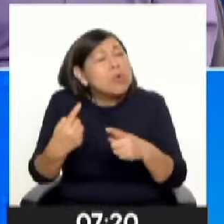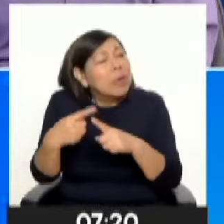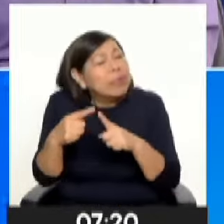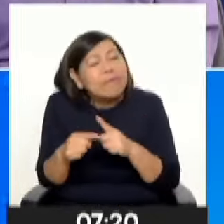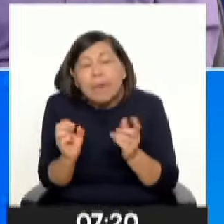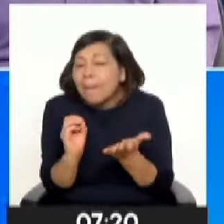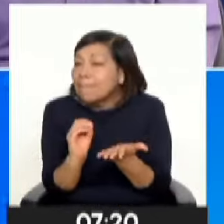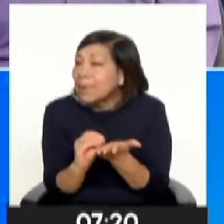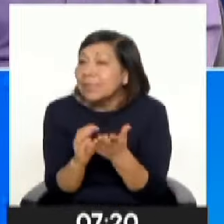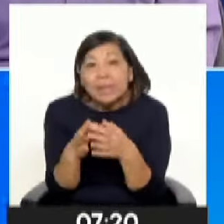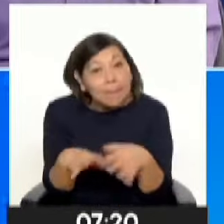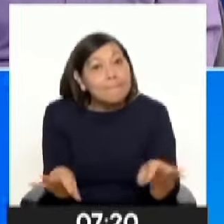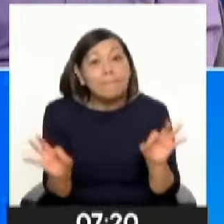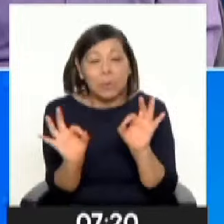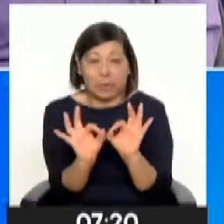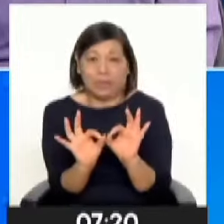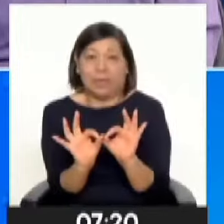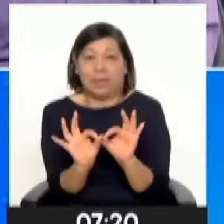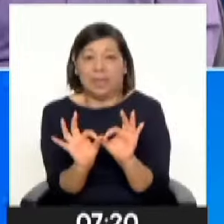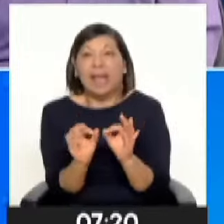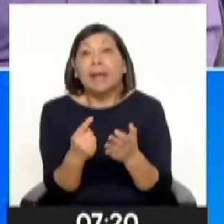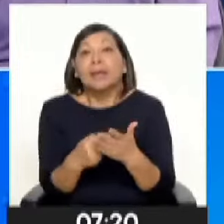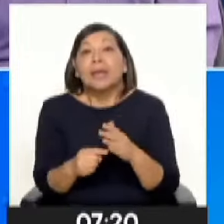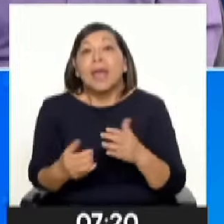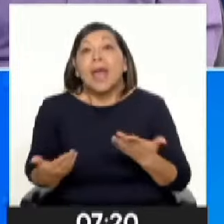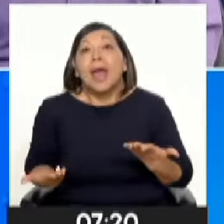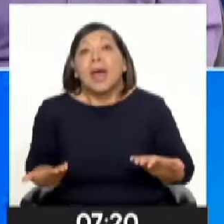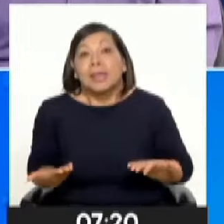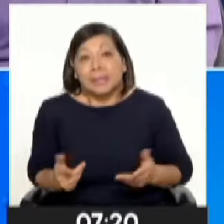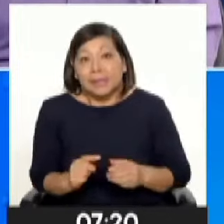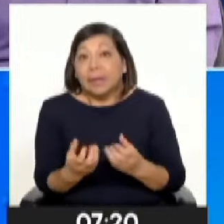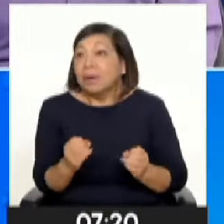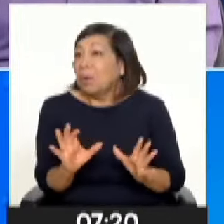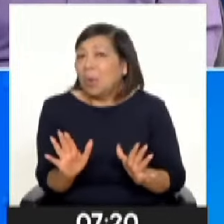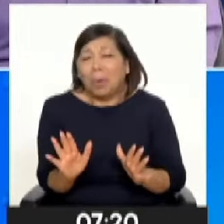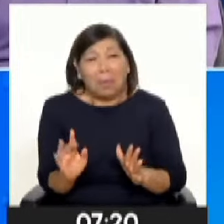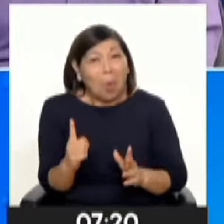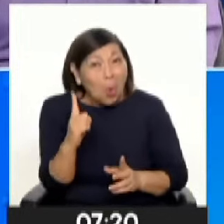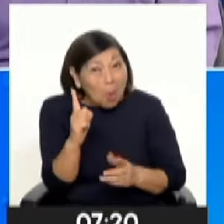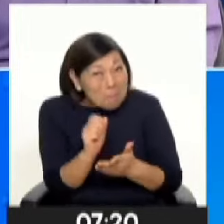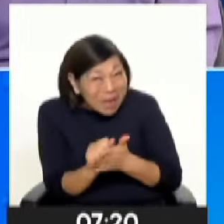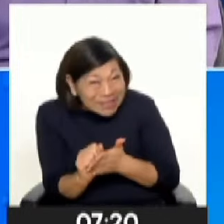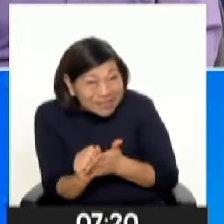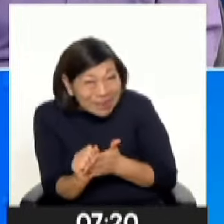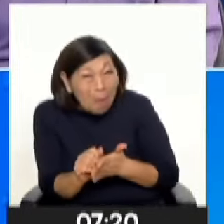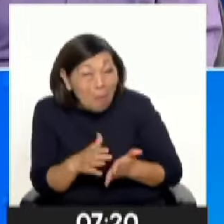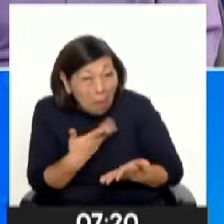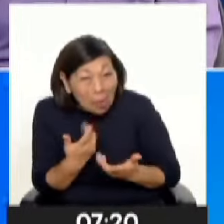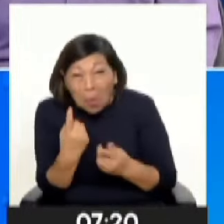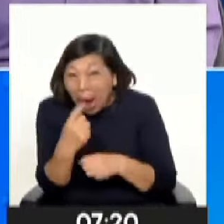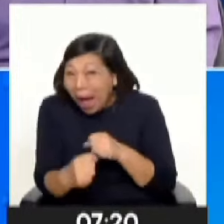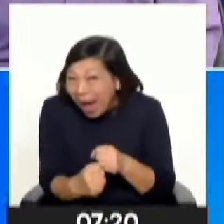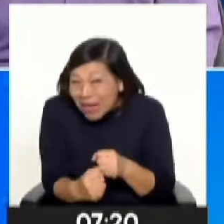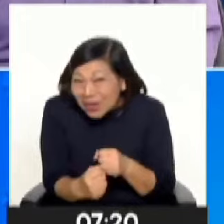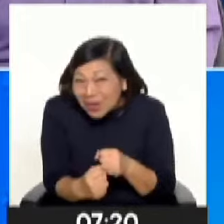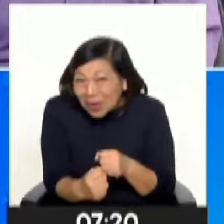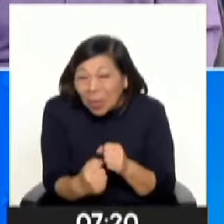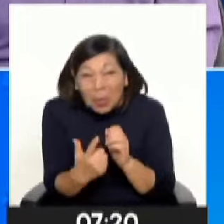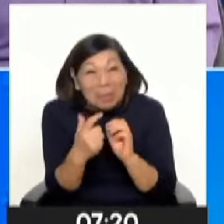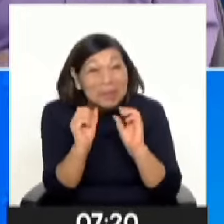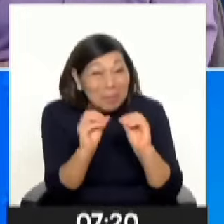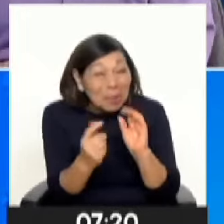es clave para empezar a solucionar este problema que no se va a solucionar en un mes, en un año, con una